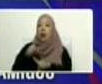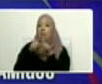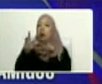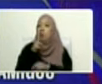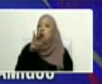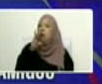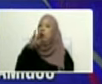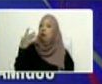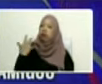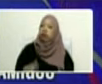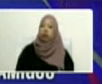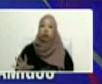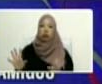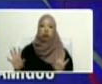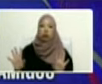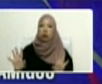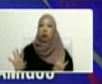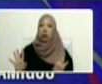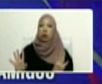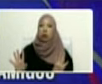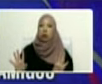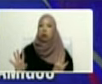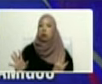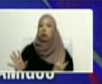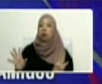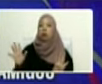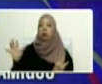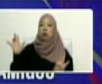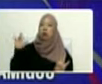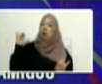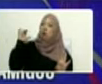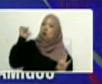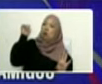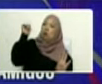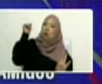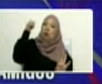de todos estos tiempos y estos momentos